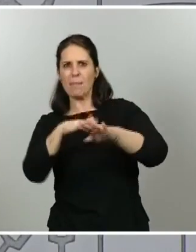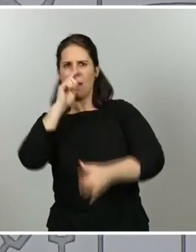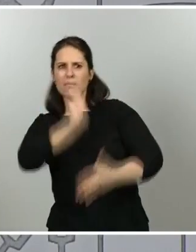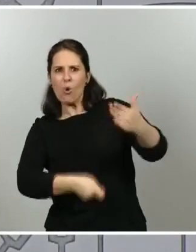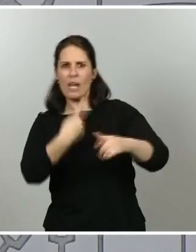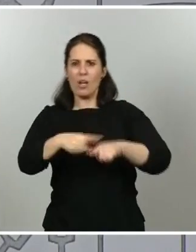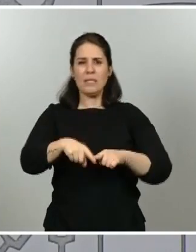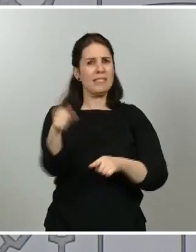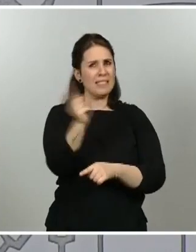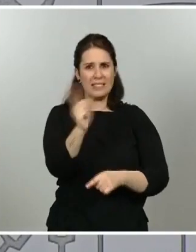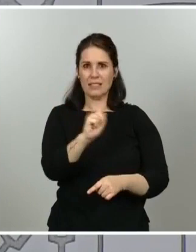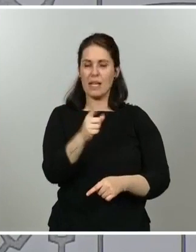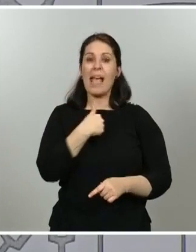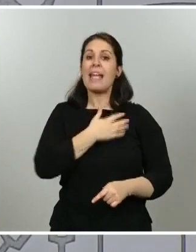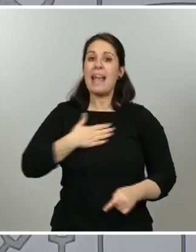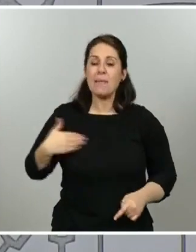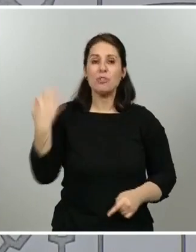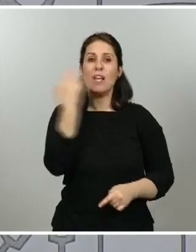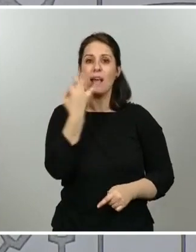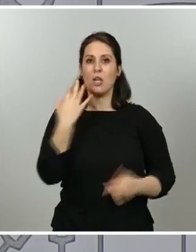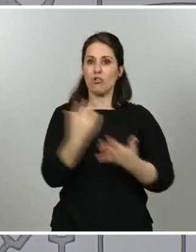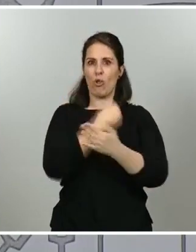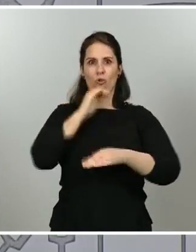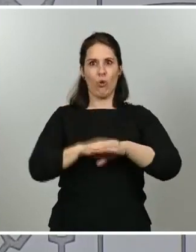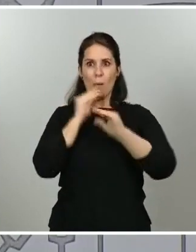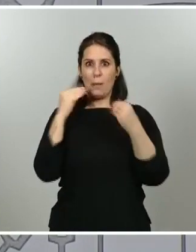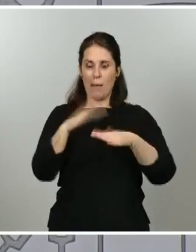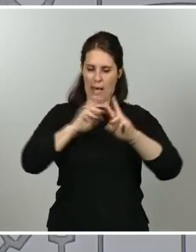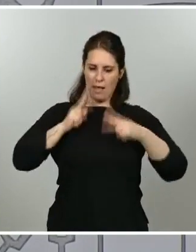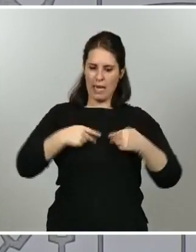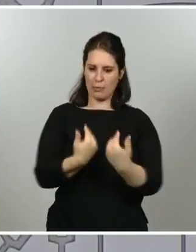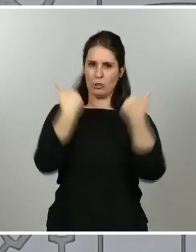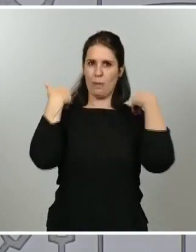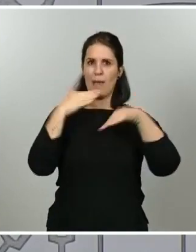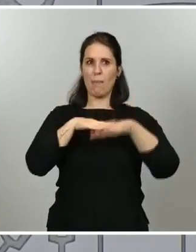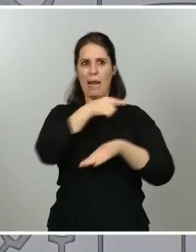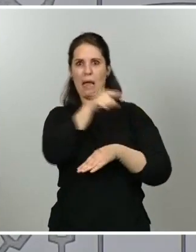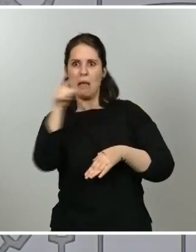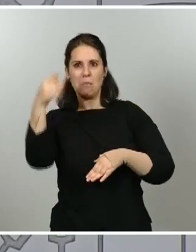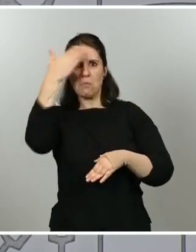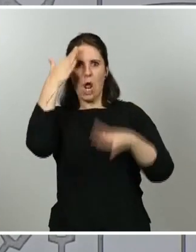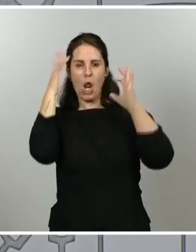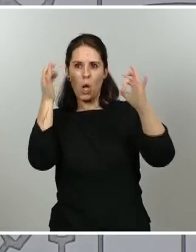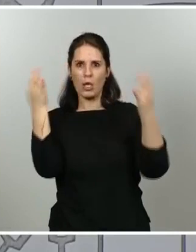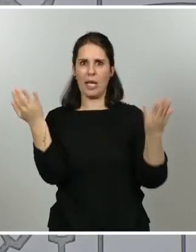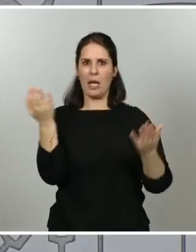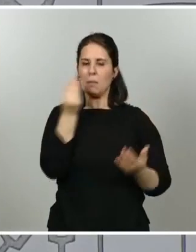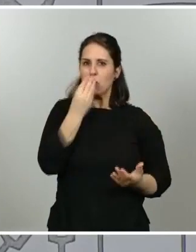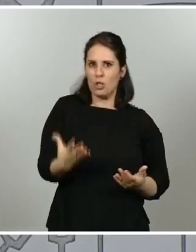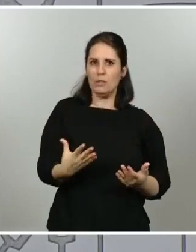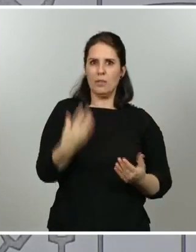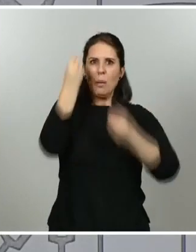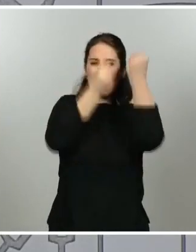produzcan situaciones que pongan en riesgo la salud de todos. Y yo creo que con un poco de lógica, sensatez y tratar de pensar un poquito en